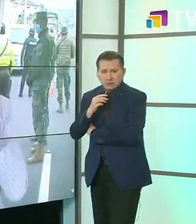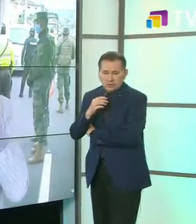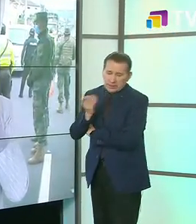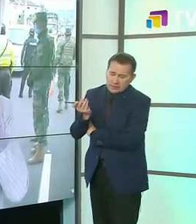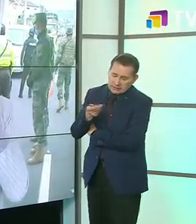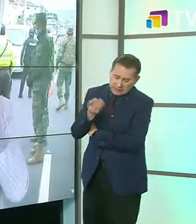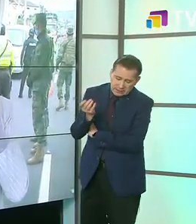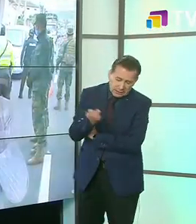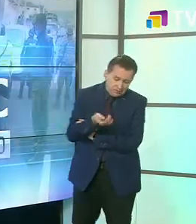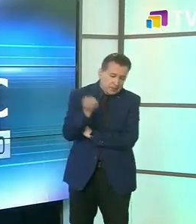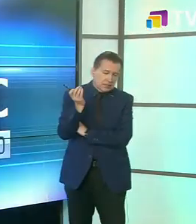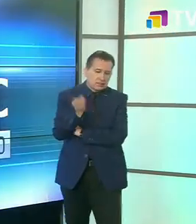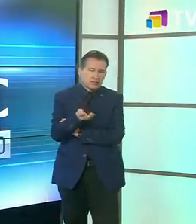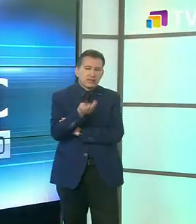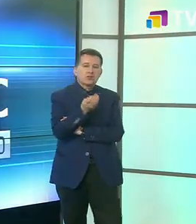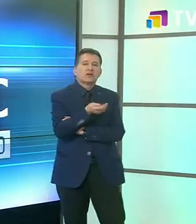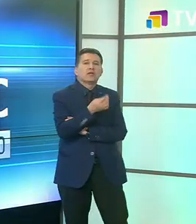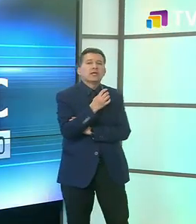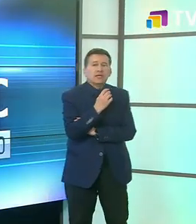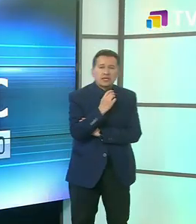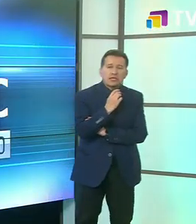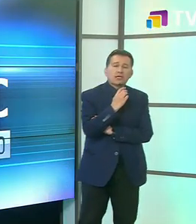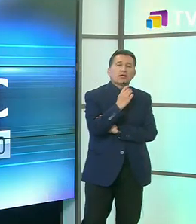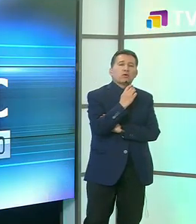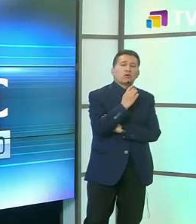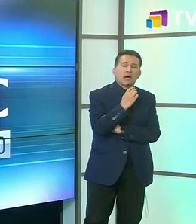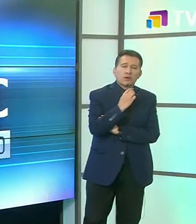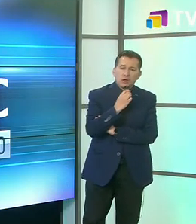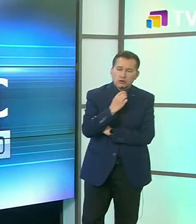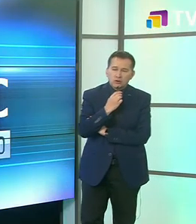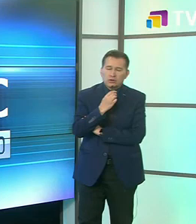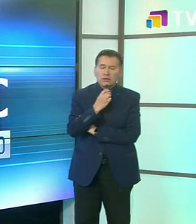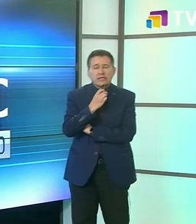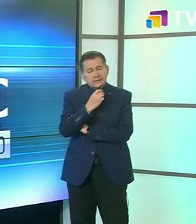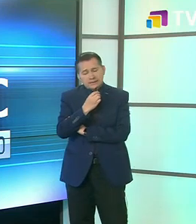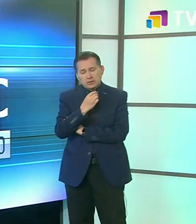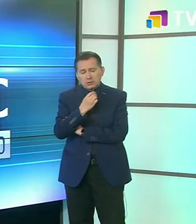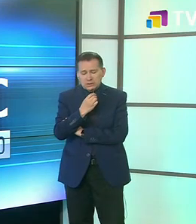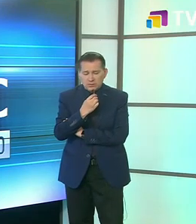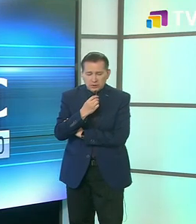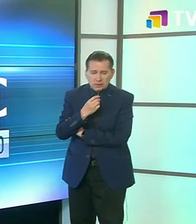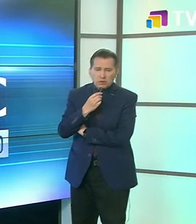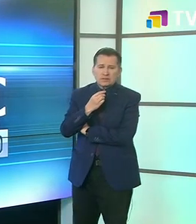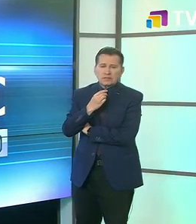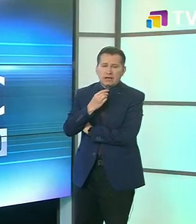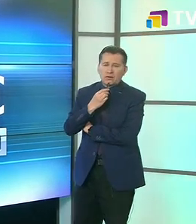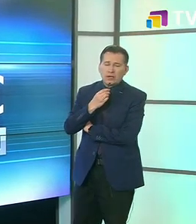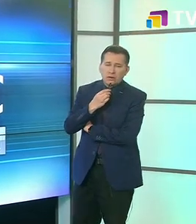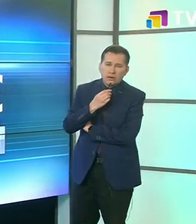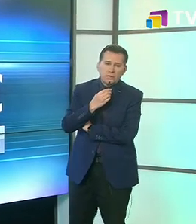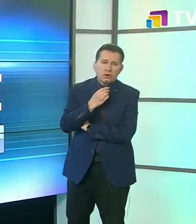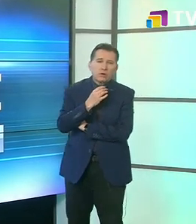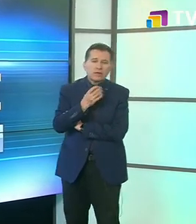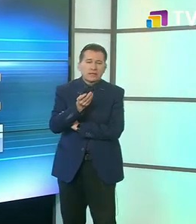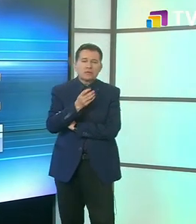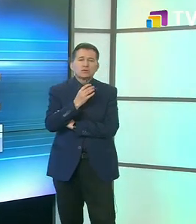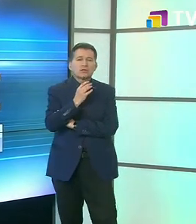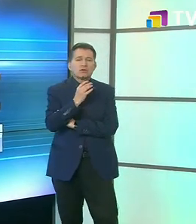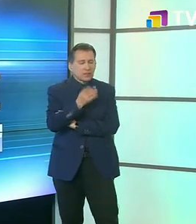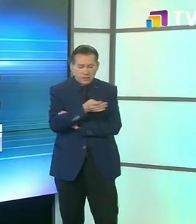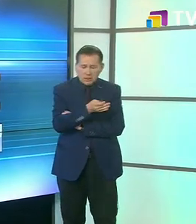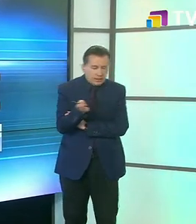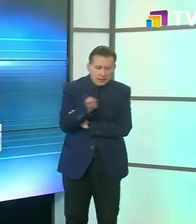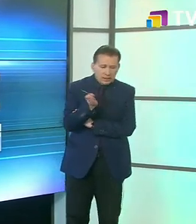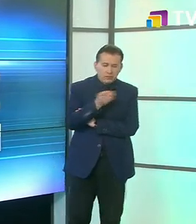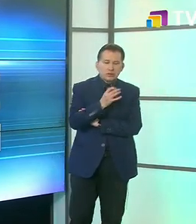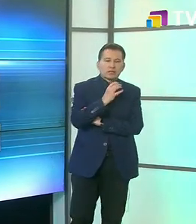las autoridades en la limpieza, desinfección, en el cuidado y el control. Sí, los municipios han solicitado al COE, pero el COE ya ha respondido